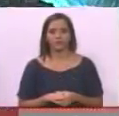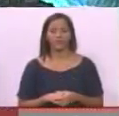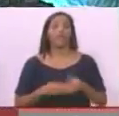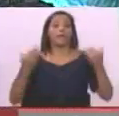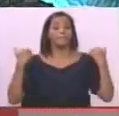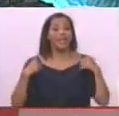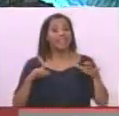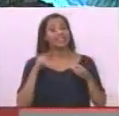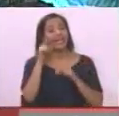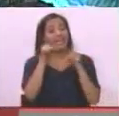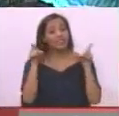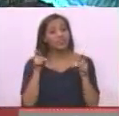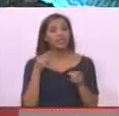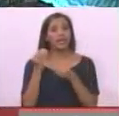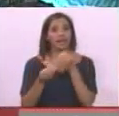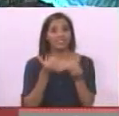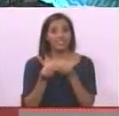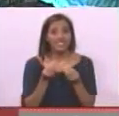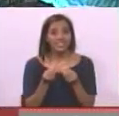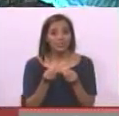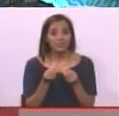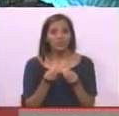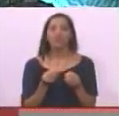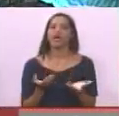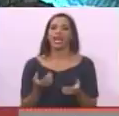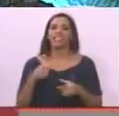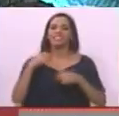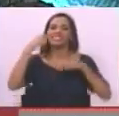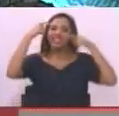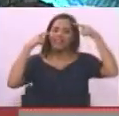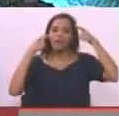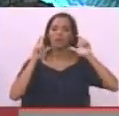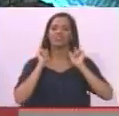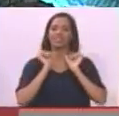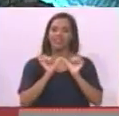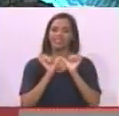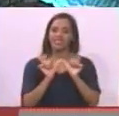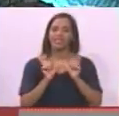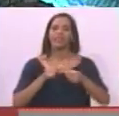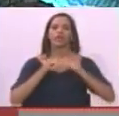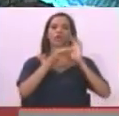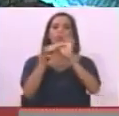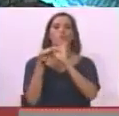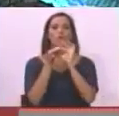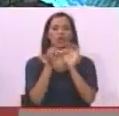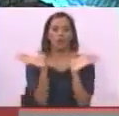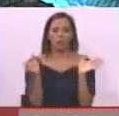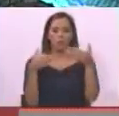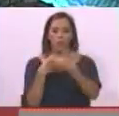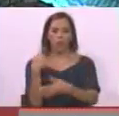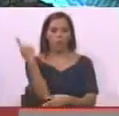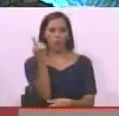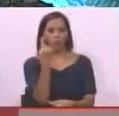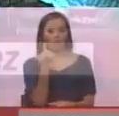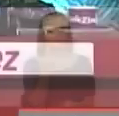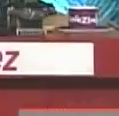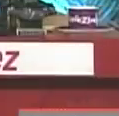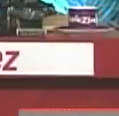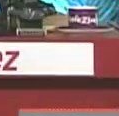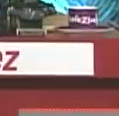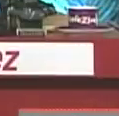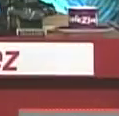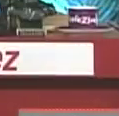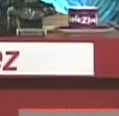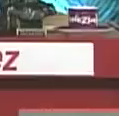Mientras ellos están así, el chavismo debe mantenerse unido, un solo bloque. Si nos buscan por